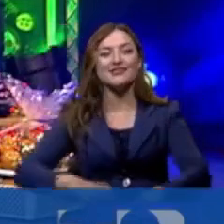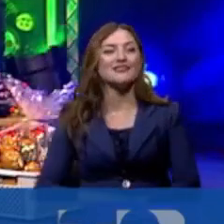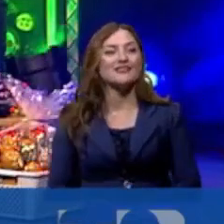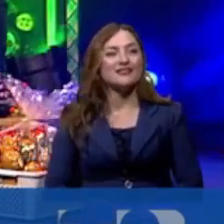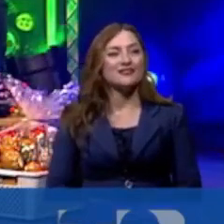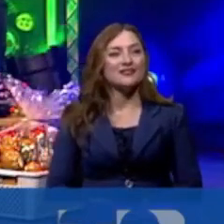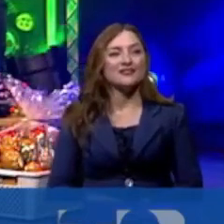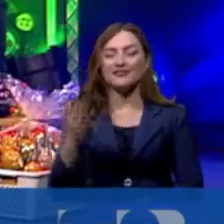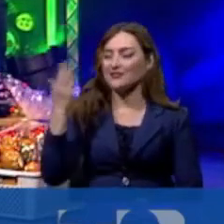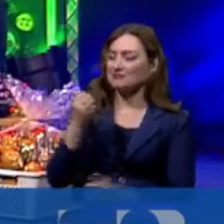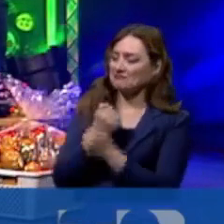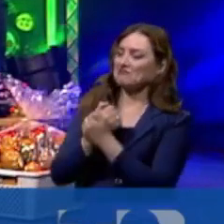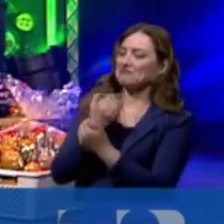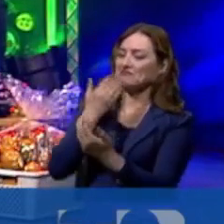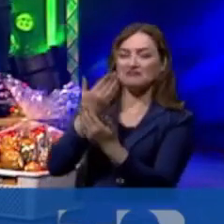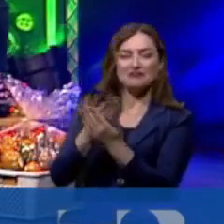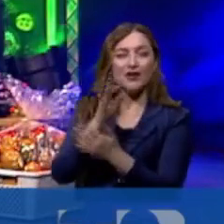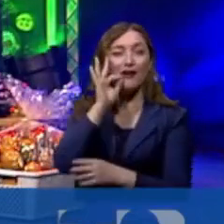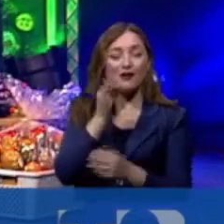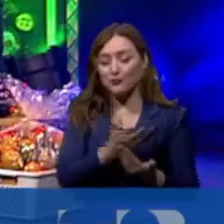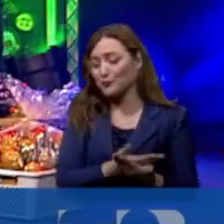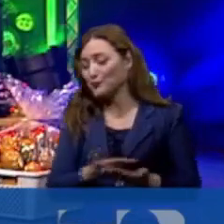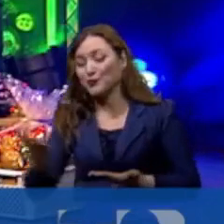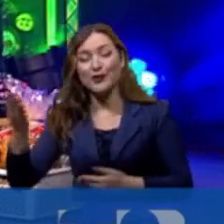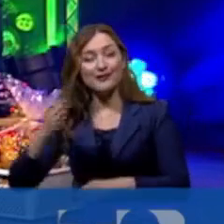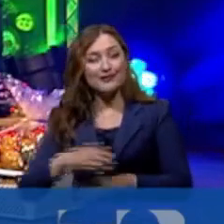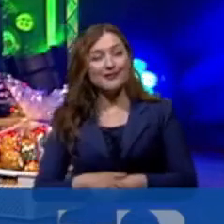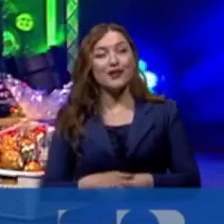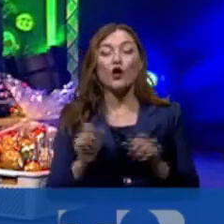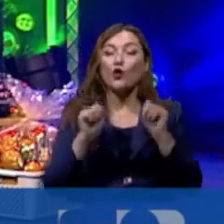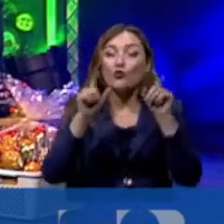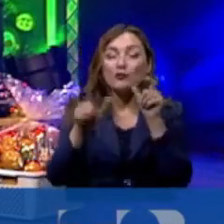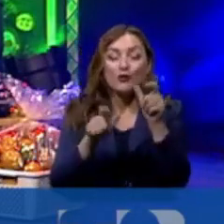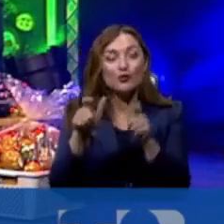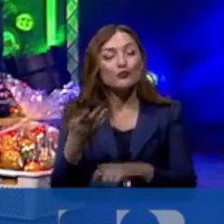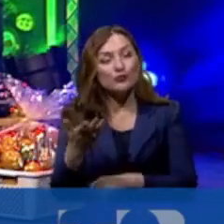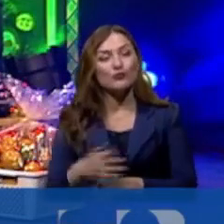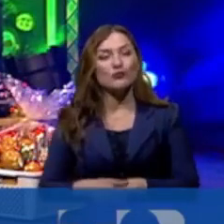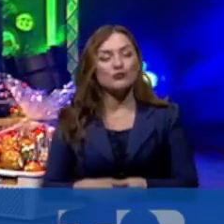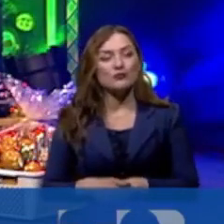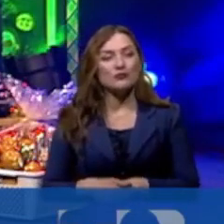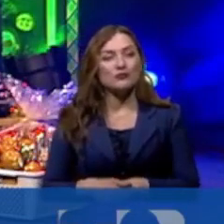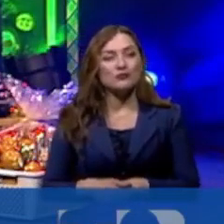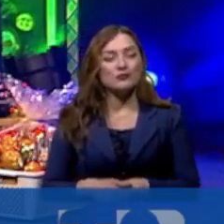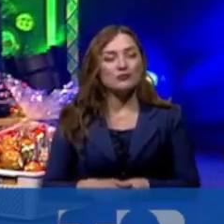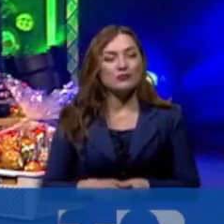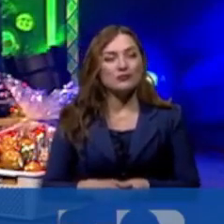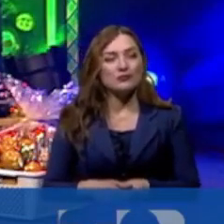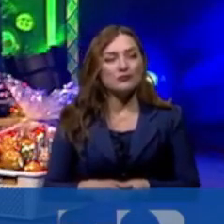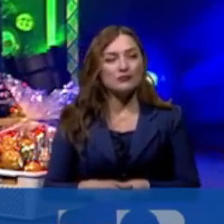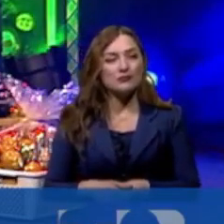Y mi querido alcalde, gracias por traernos todas estas delicias y muchas sorpresas para los televidentes. Pero adelantemos un poquito qué va a ocurrir en